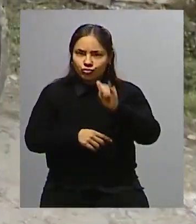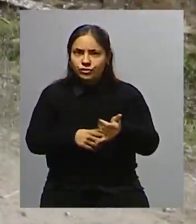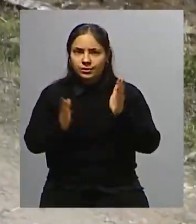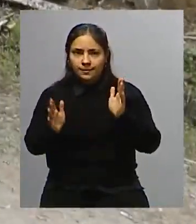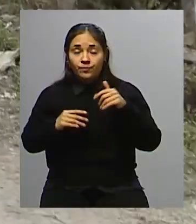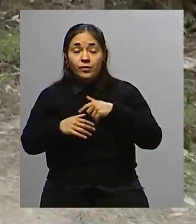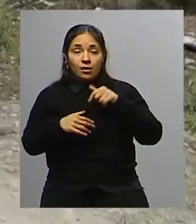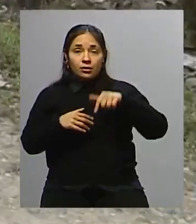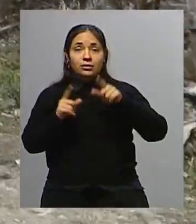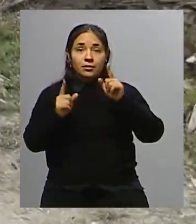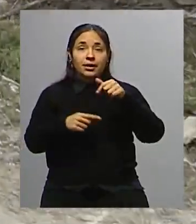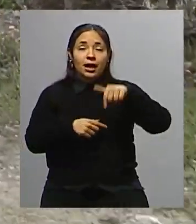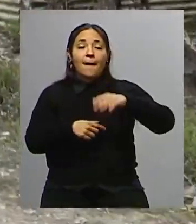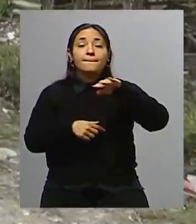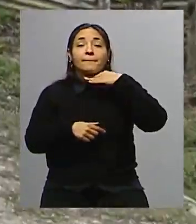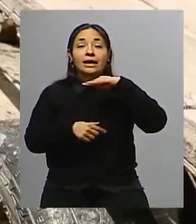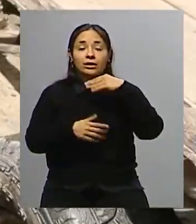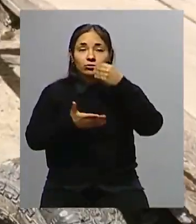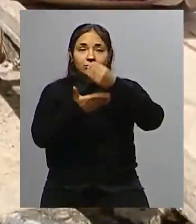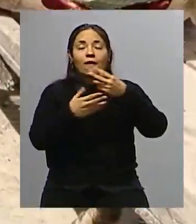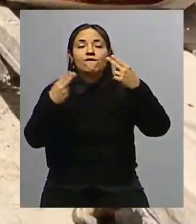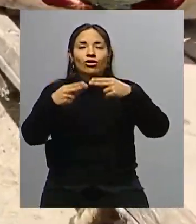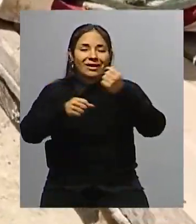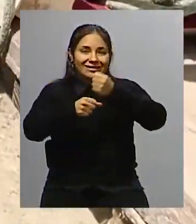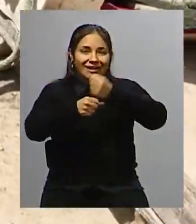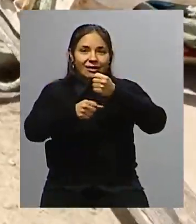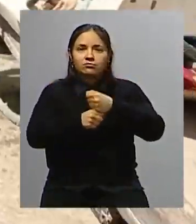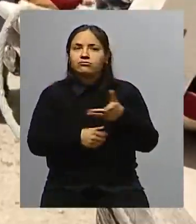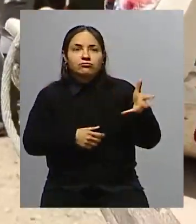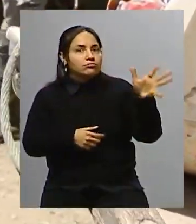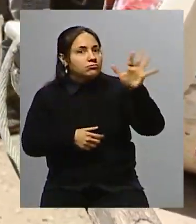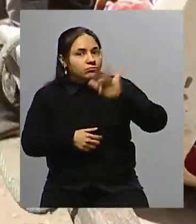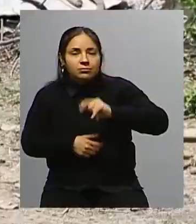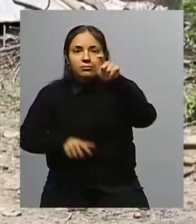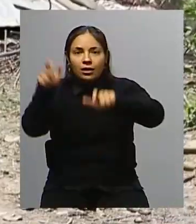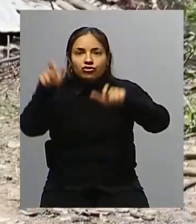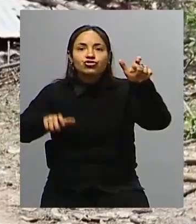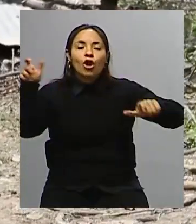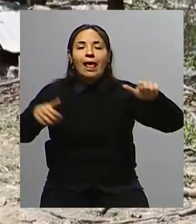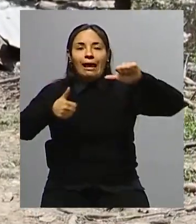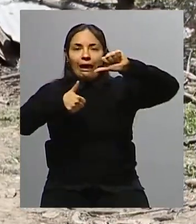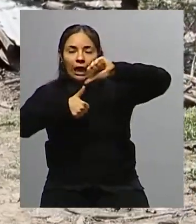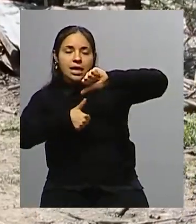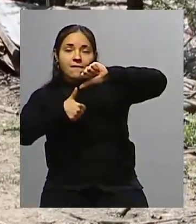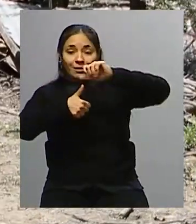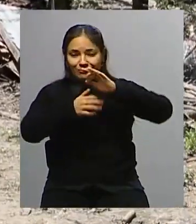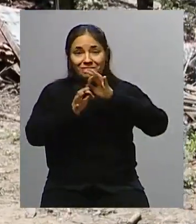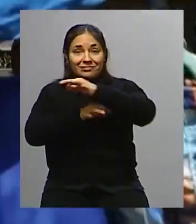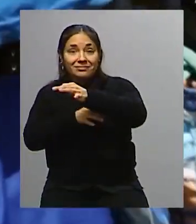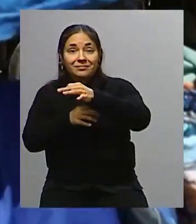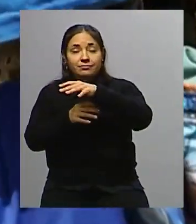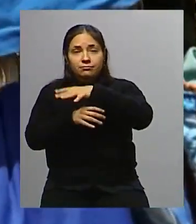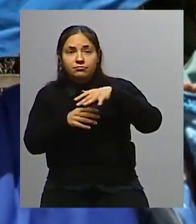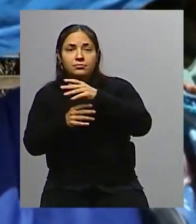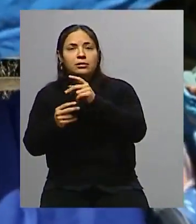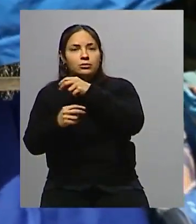actualmente me encuentro en Tijuana, en México, trabajando en la frontera, y todos los días me encuentro con un montón de personas del Caribe y de Centroamérica que vienen caminando